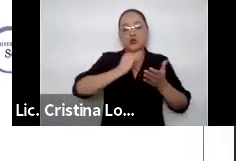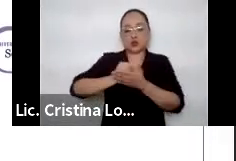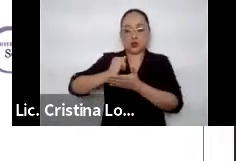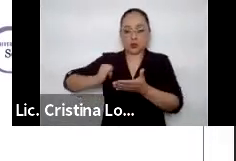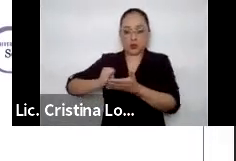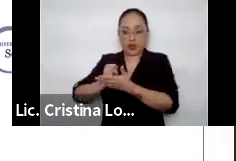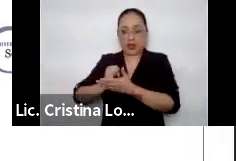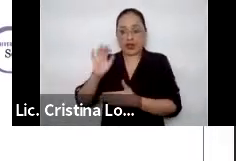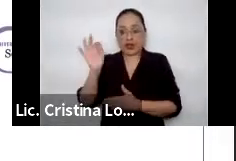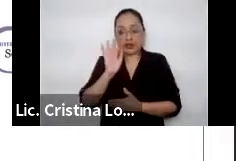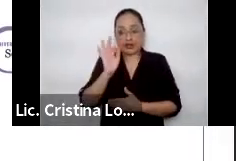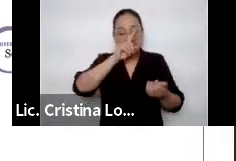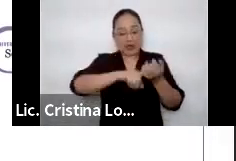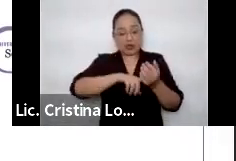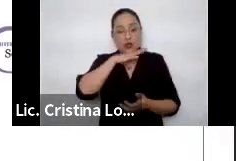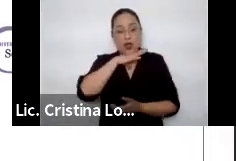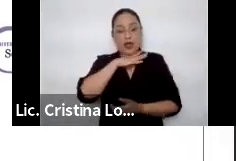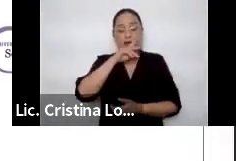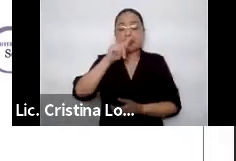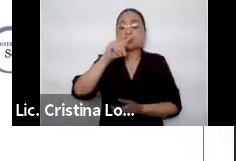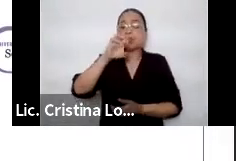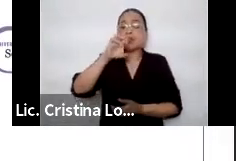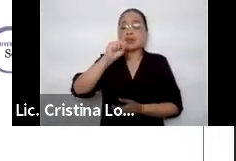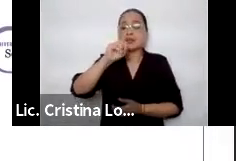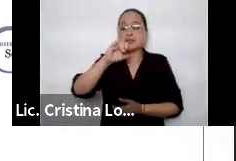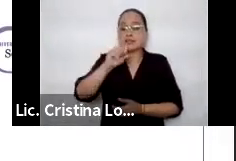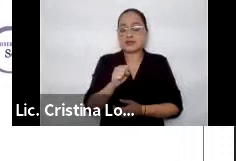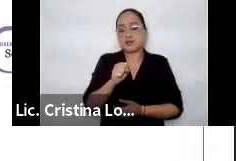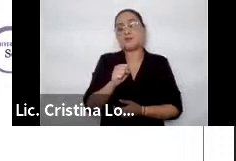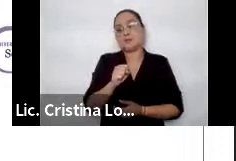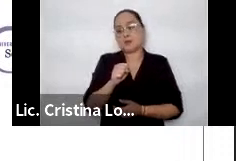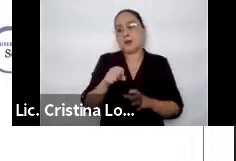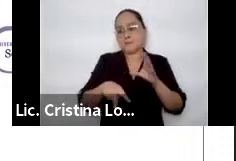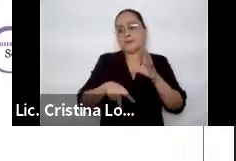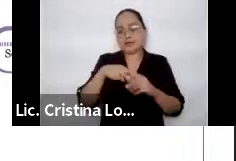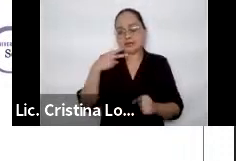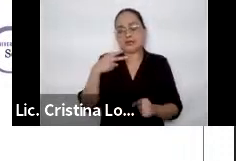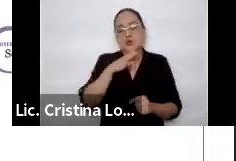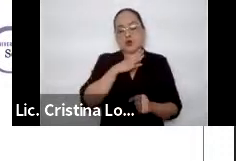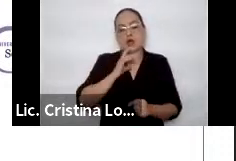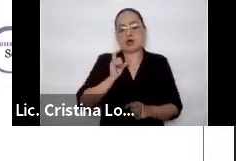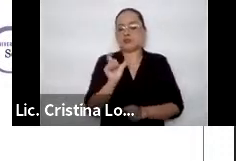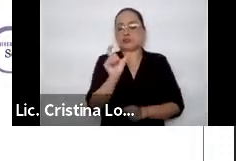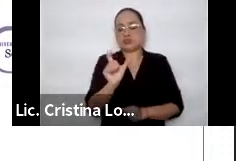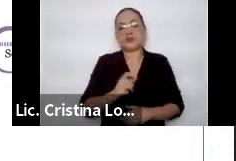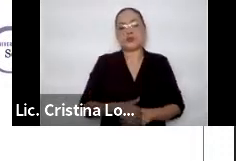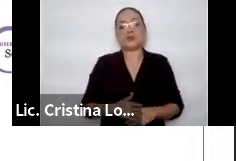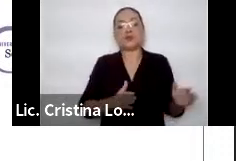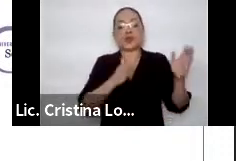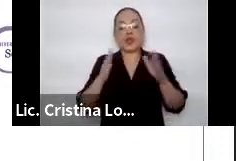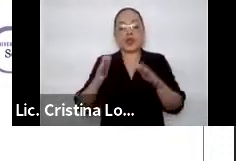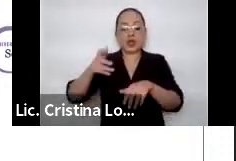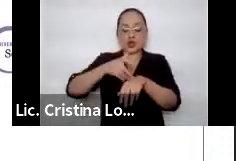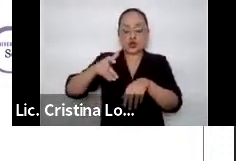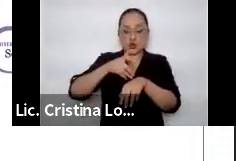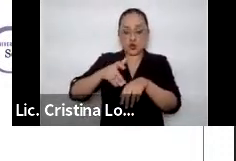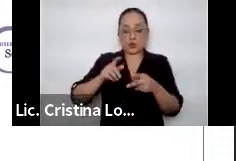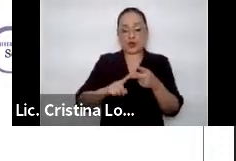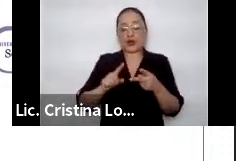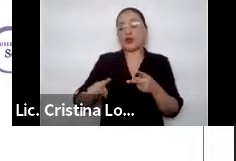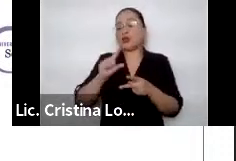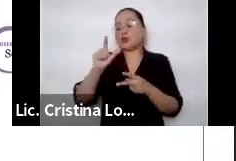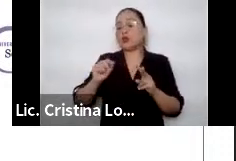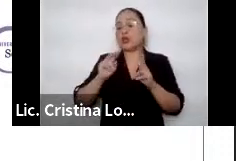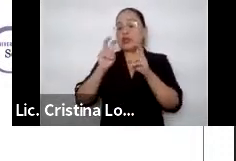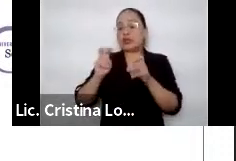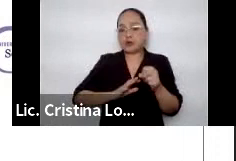el espacio vacío. A continuación, el número consecutivo de la tesis y después la materia